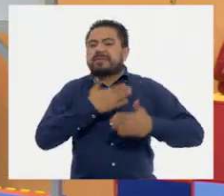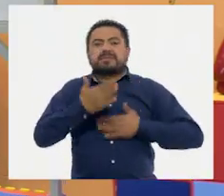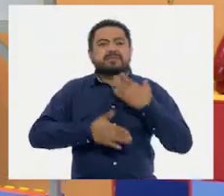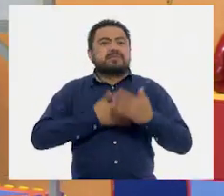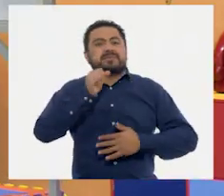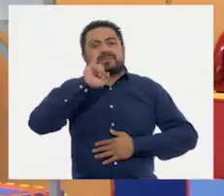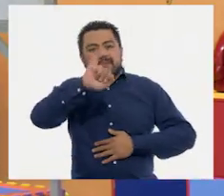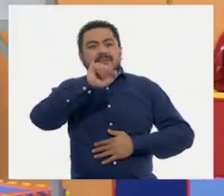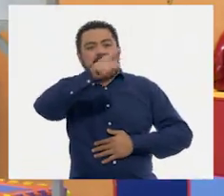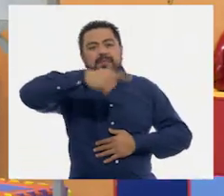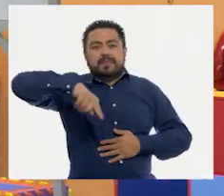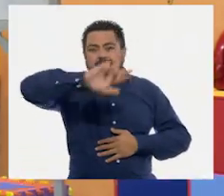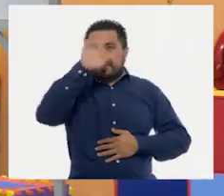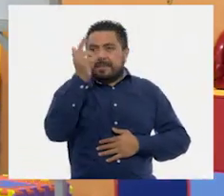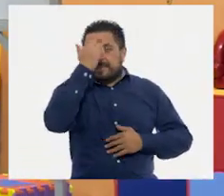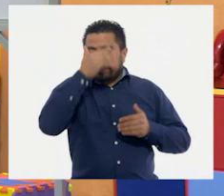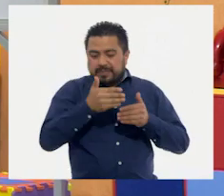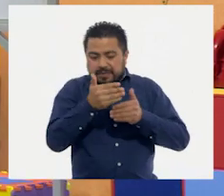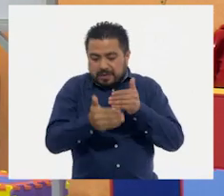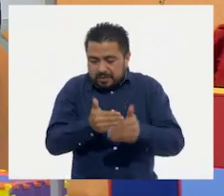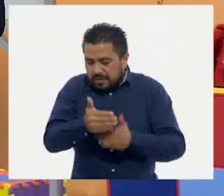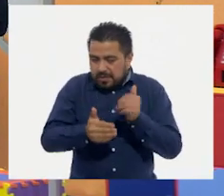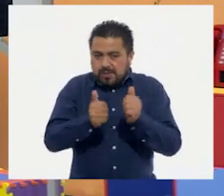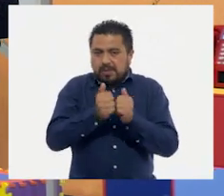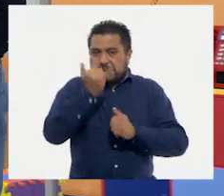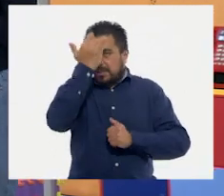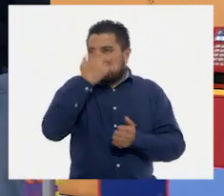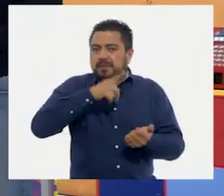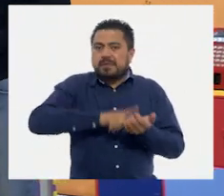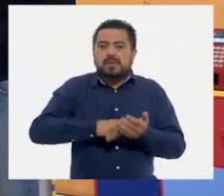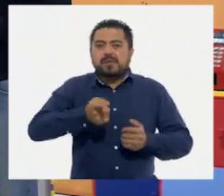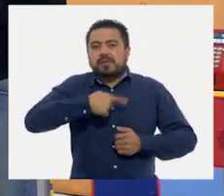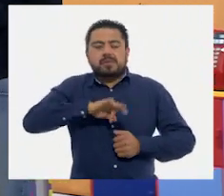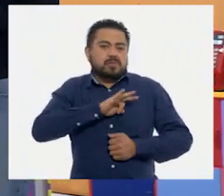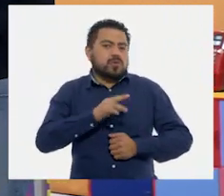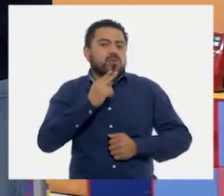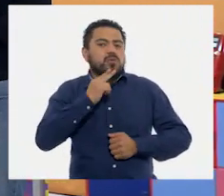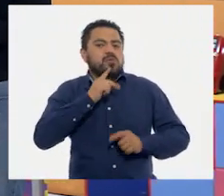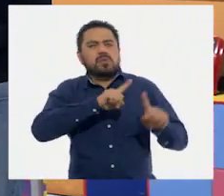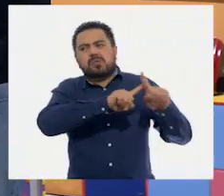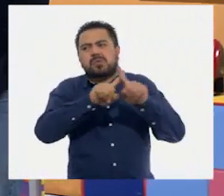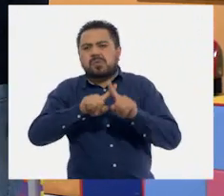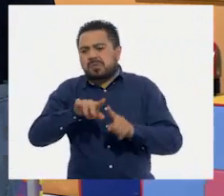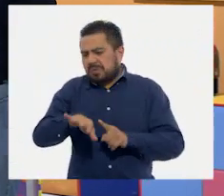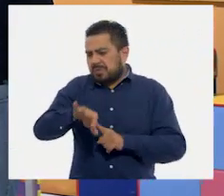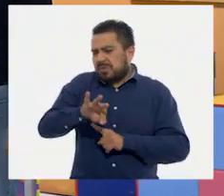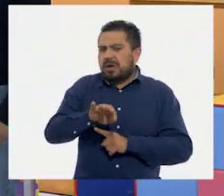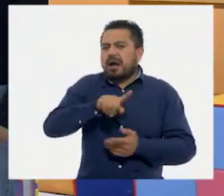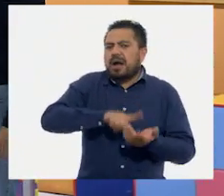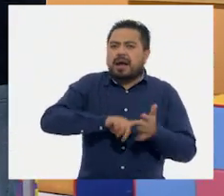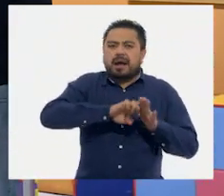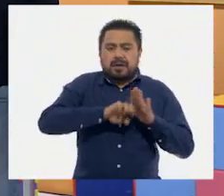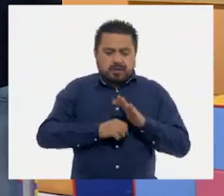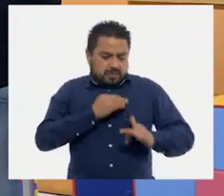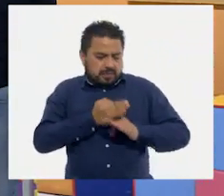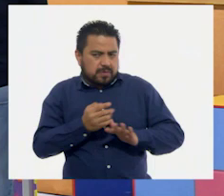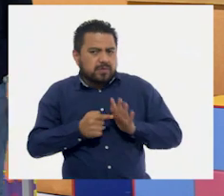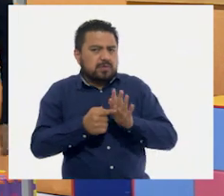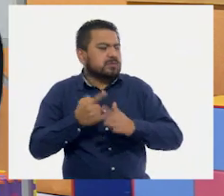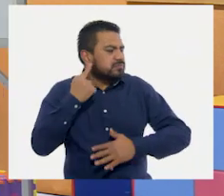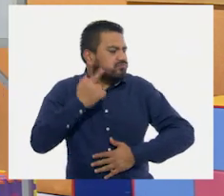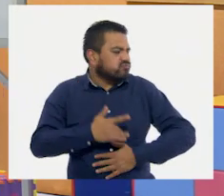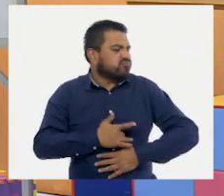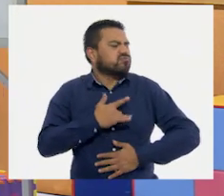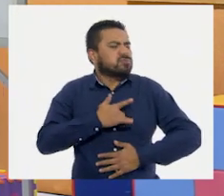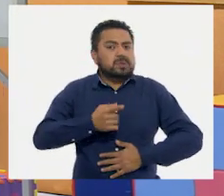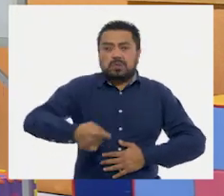Y entonces recuerden la secuencia con figuras geométricas, que pueden utilizar cualquier figura geométrica. Estos son algunos ejemplos. Y los sonidos son